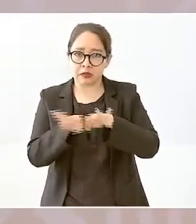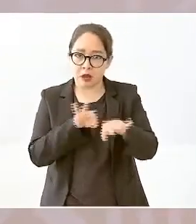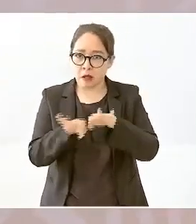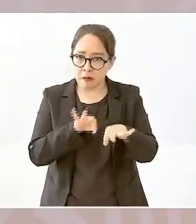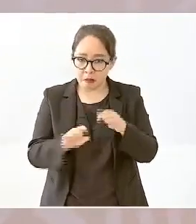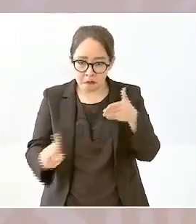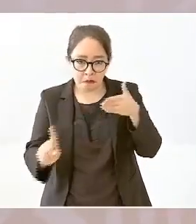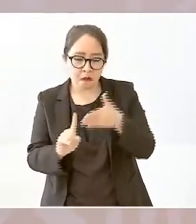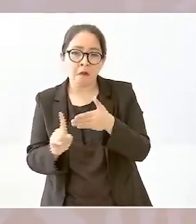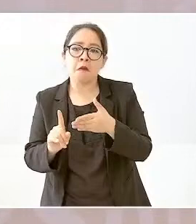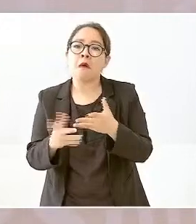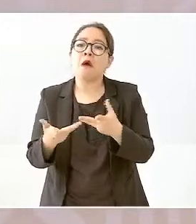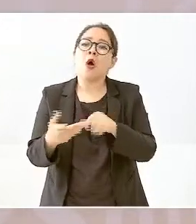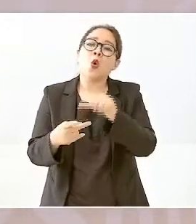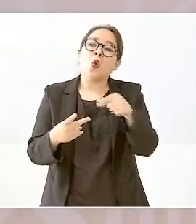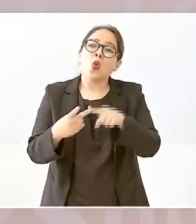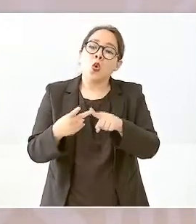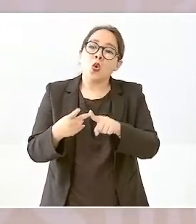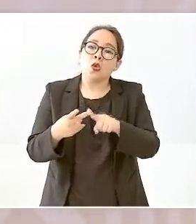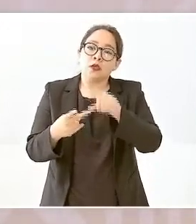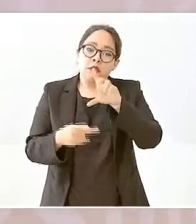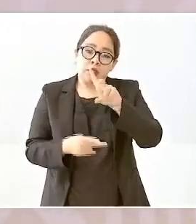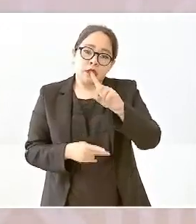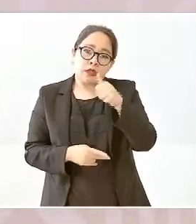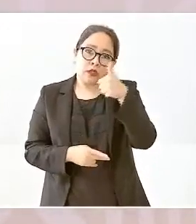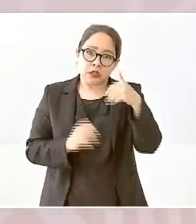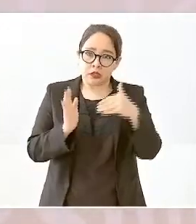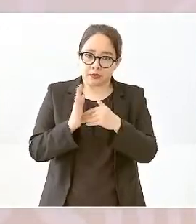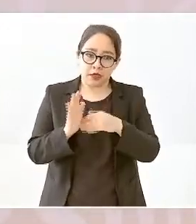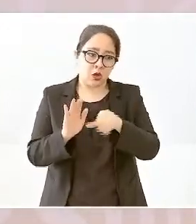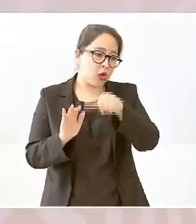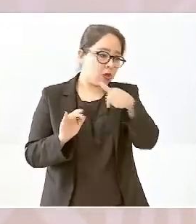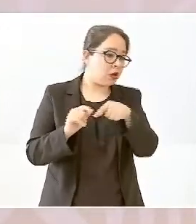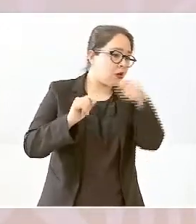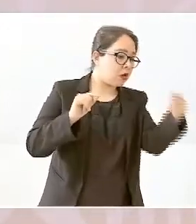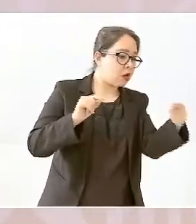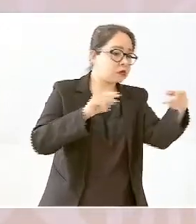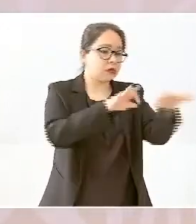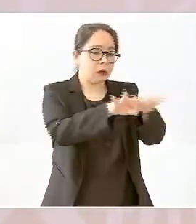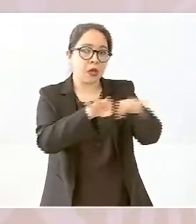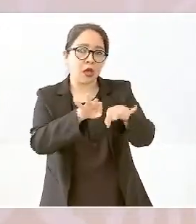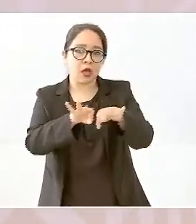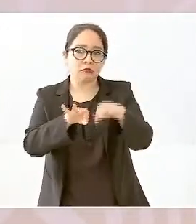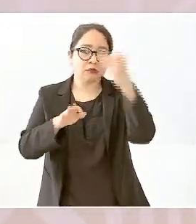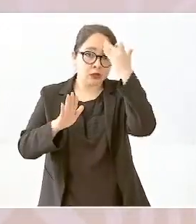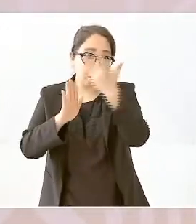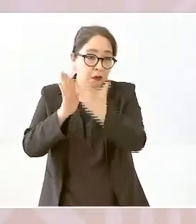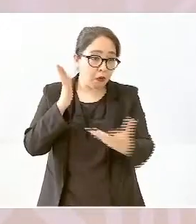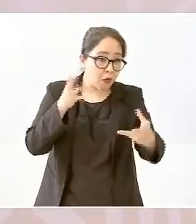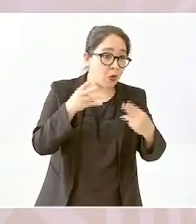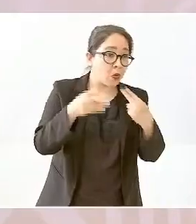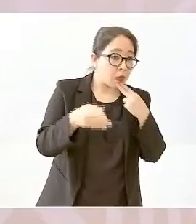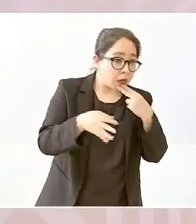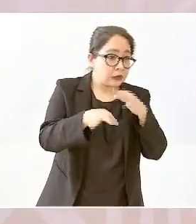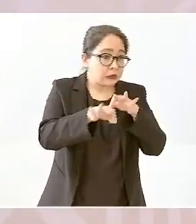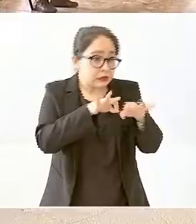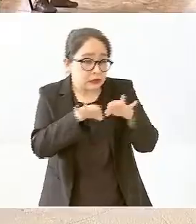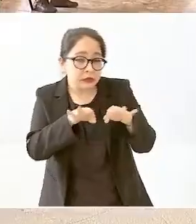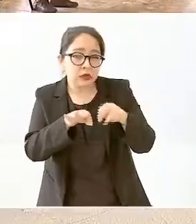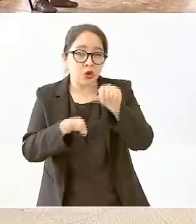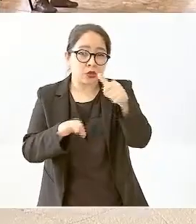directos y 36,000 indirectos, y en la etapa operativa 11,000 empleos, con una inversión